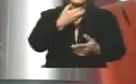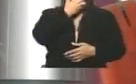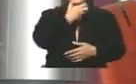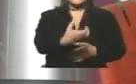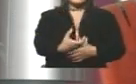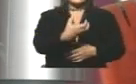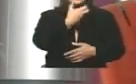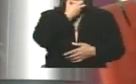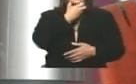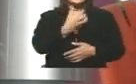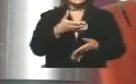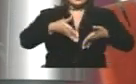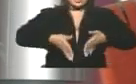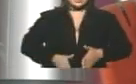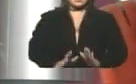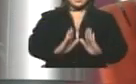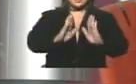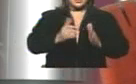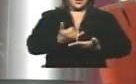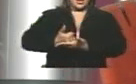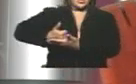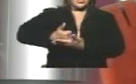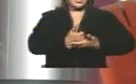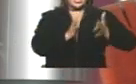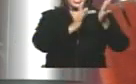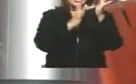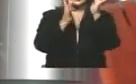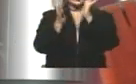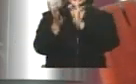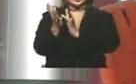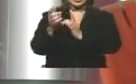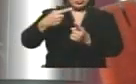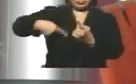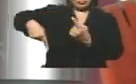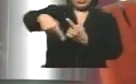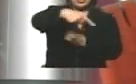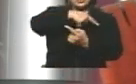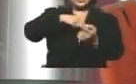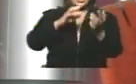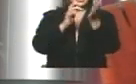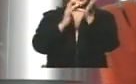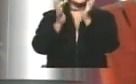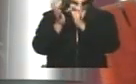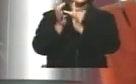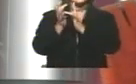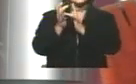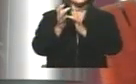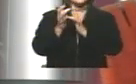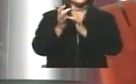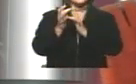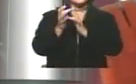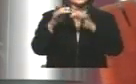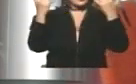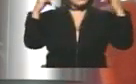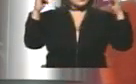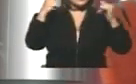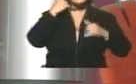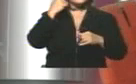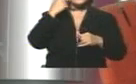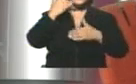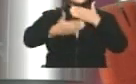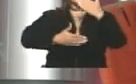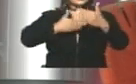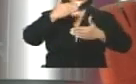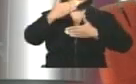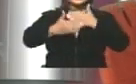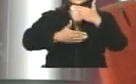Navidad, desde el nacimiento de Jesús, hasta todo lo que rodeó a Jesús y que se implementa hoy en día en las manifestaciones tradicionales,